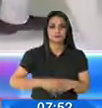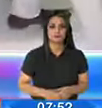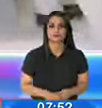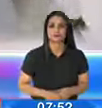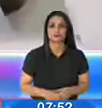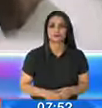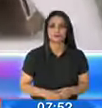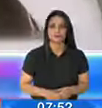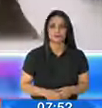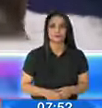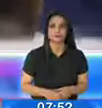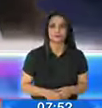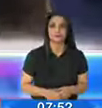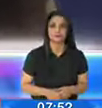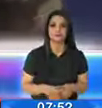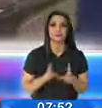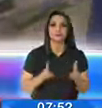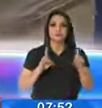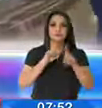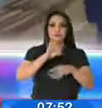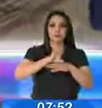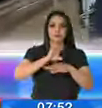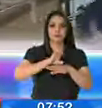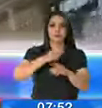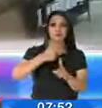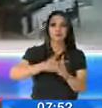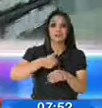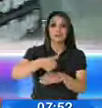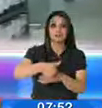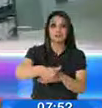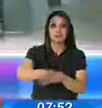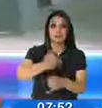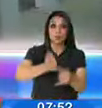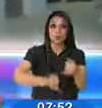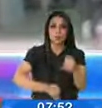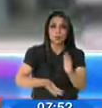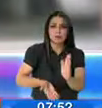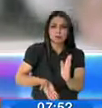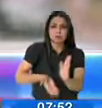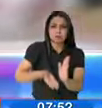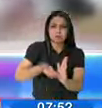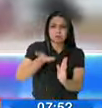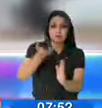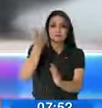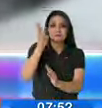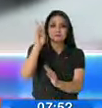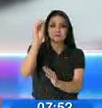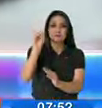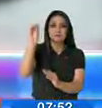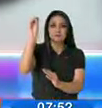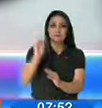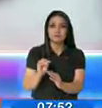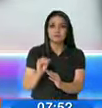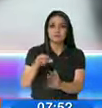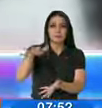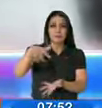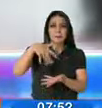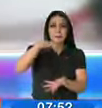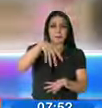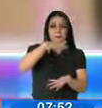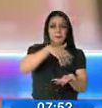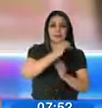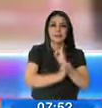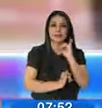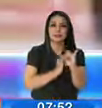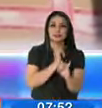Según datos de la Terminal de Cargas del Ecuador, en el último trimestre del año ha habido un incremento del 16% en la entrada de paquetes